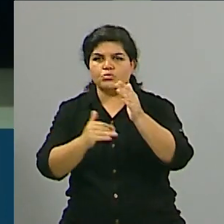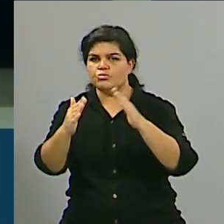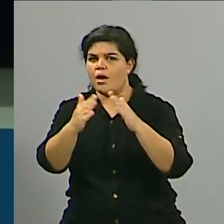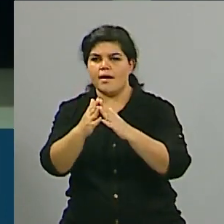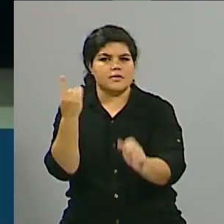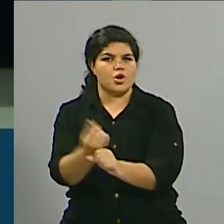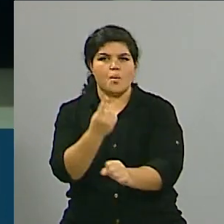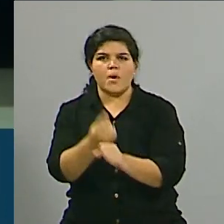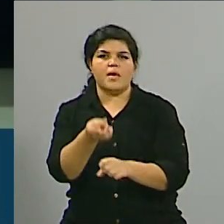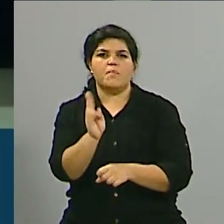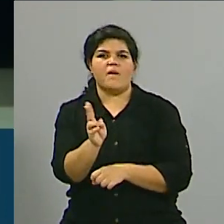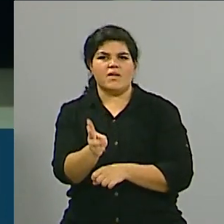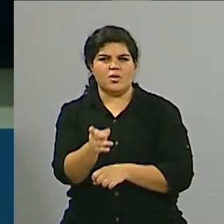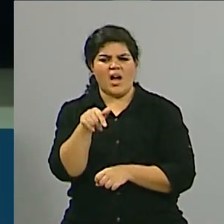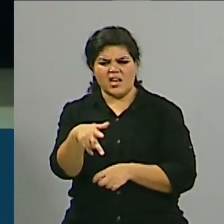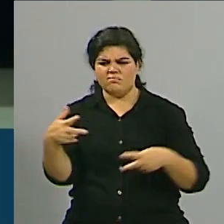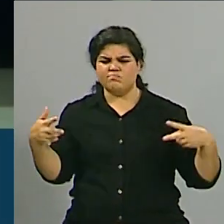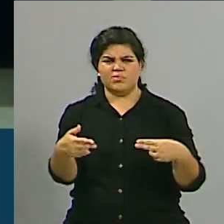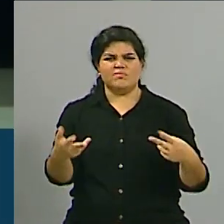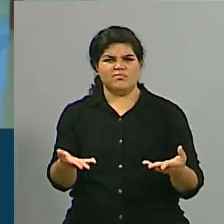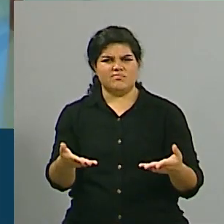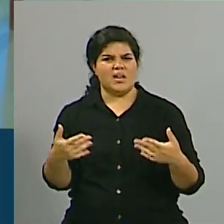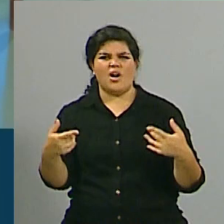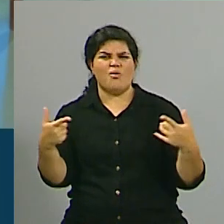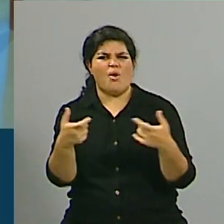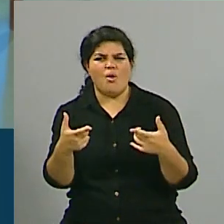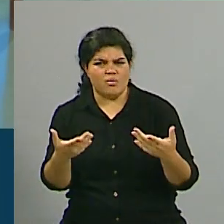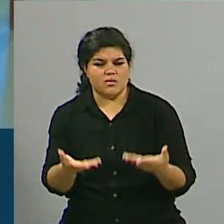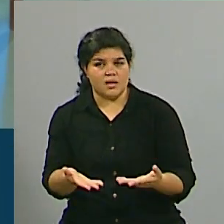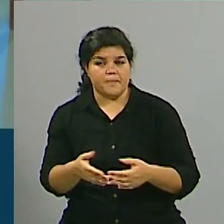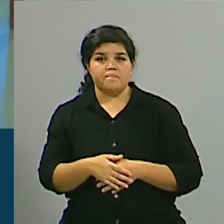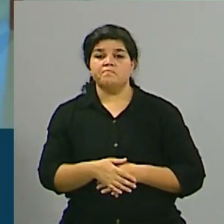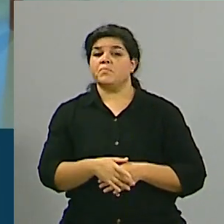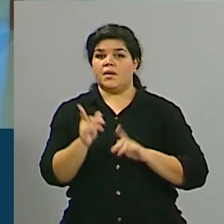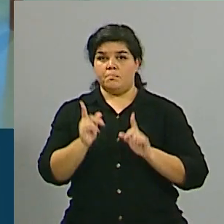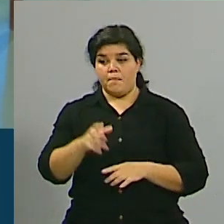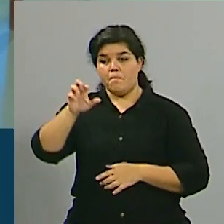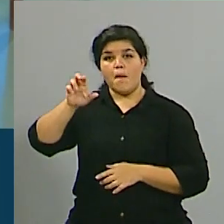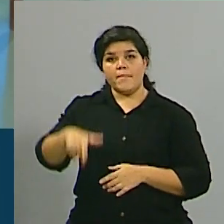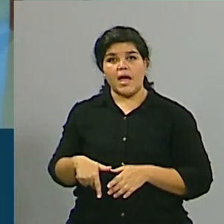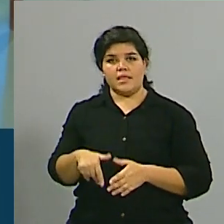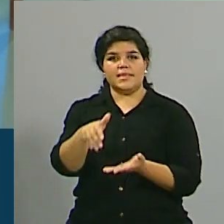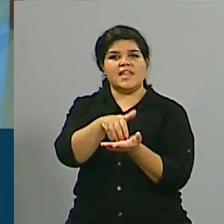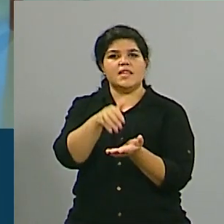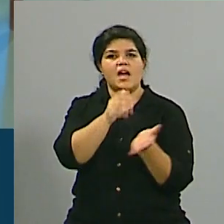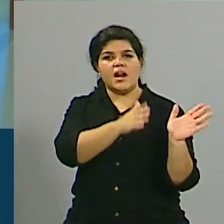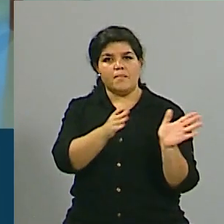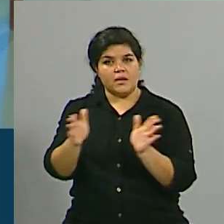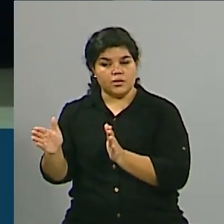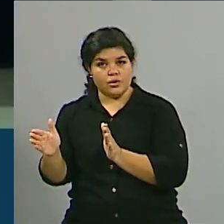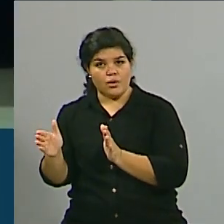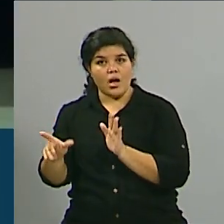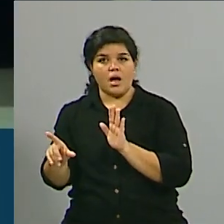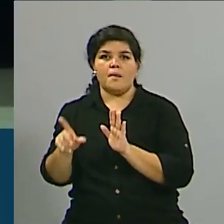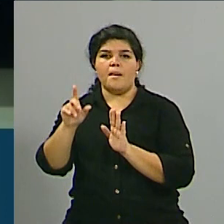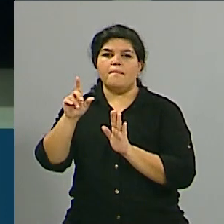cuando sinceramente a través del plan de ordenamiento territorial podría haber crecido para algún punto en cardinal en específico, y nosotros eso lo